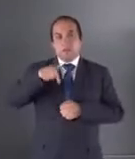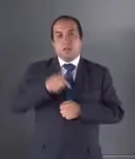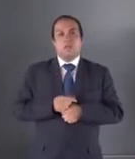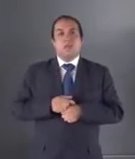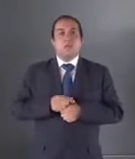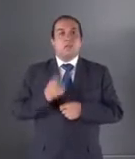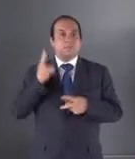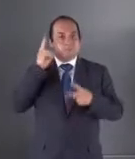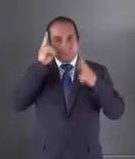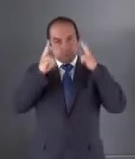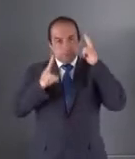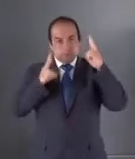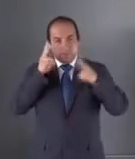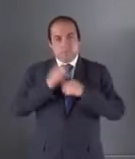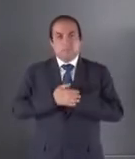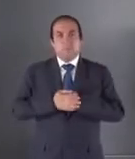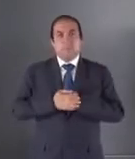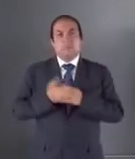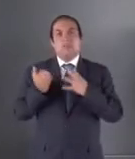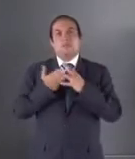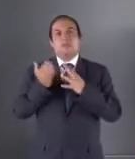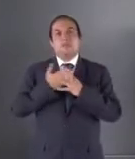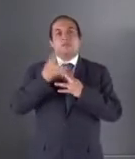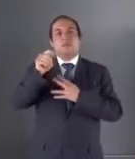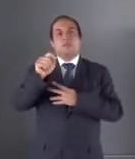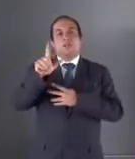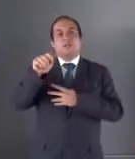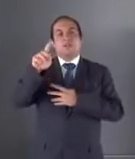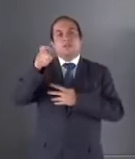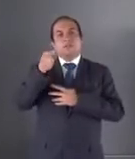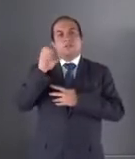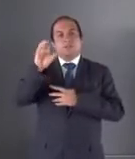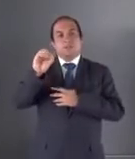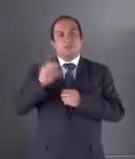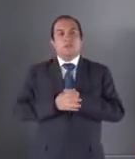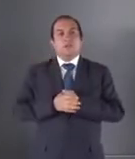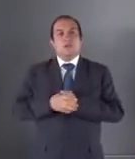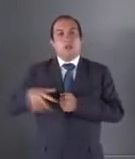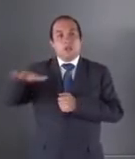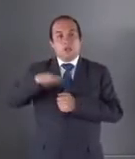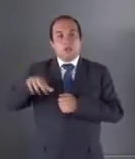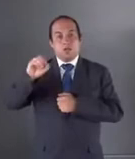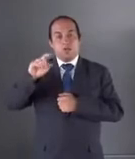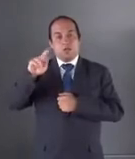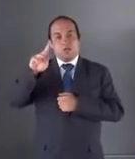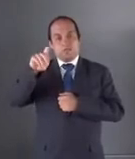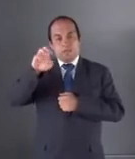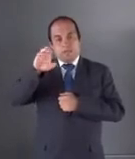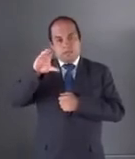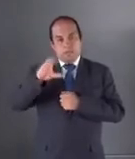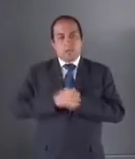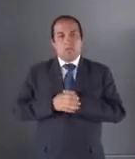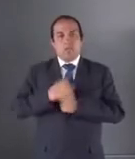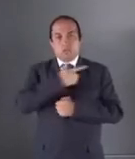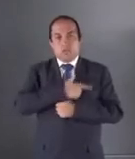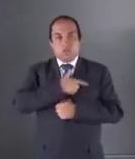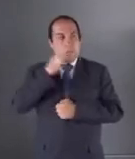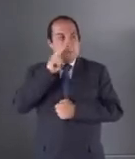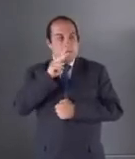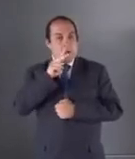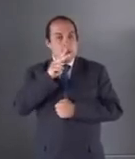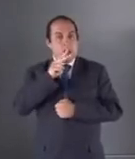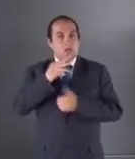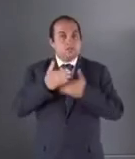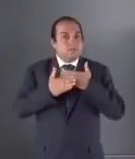visita a la estación de Tlalpesco, en la zona de Coltepec. Nos da mucho gusto ver los avances que se